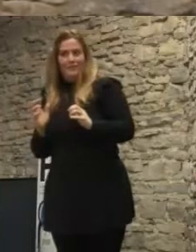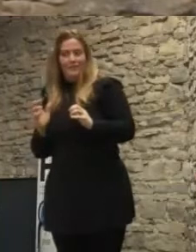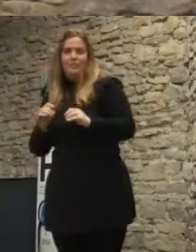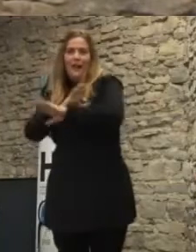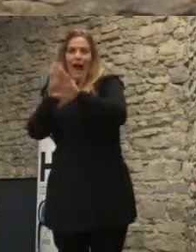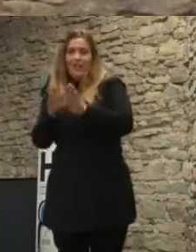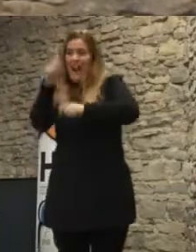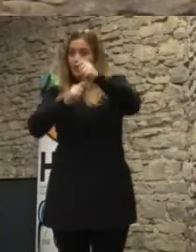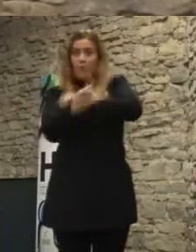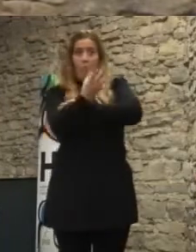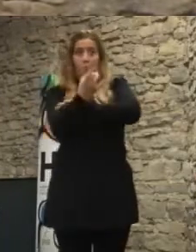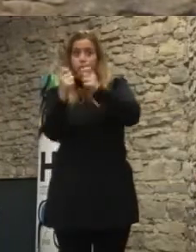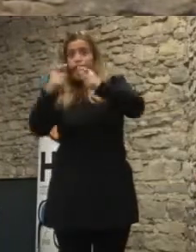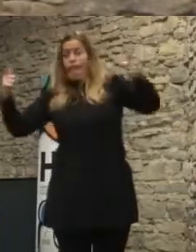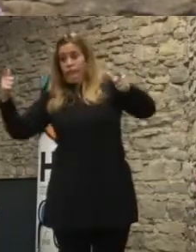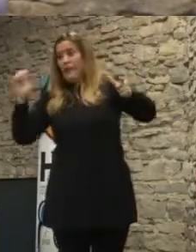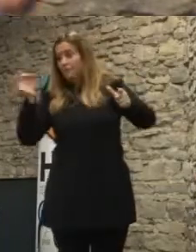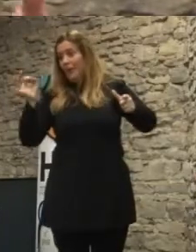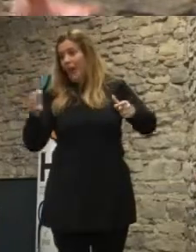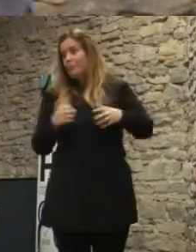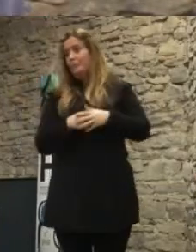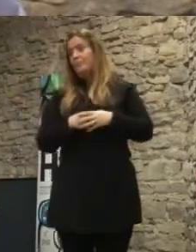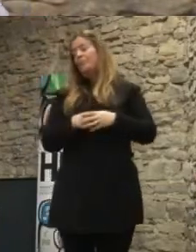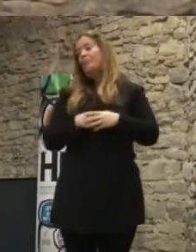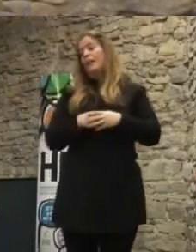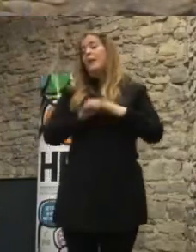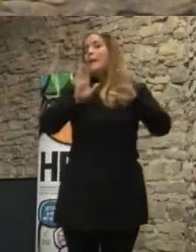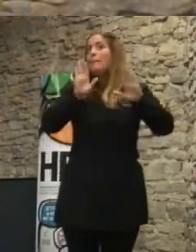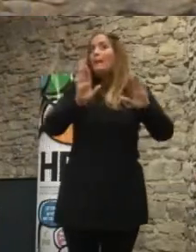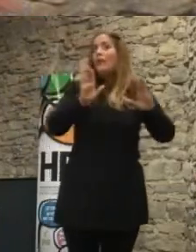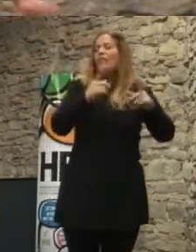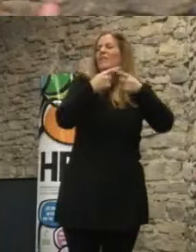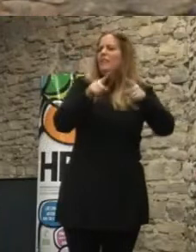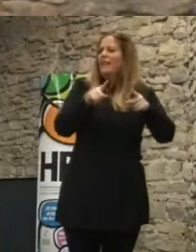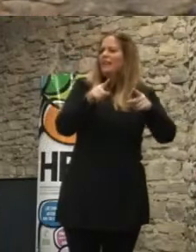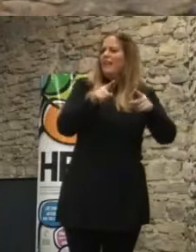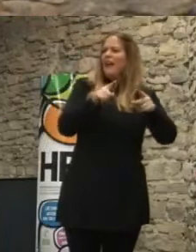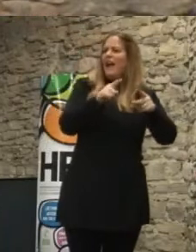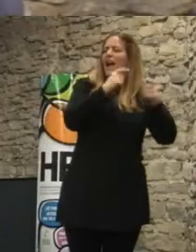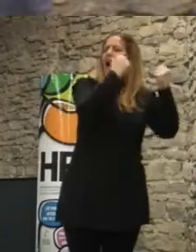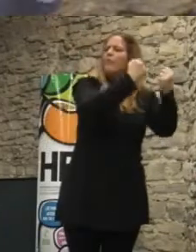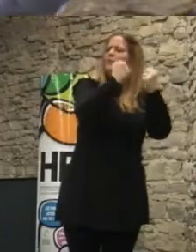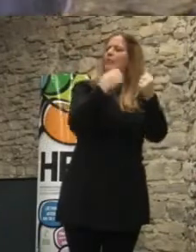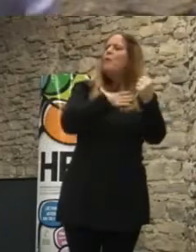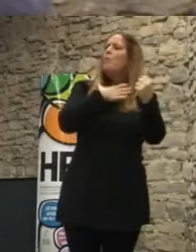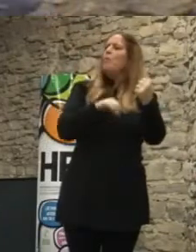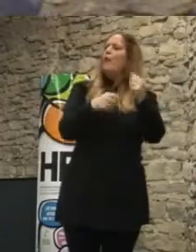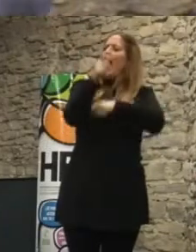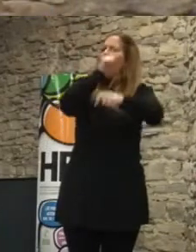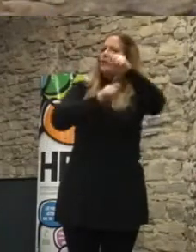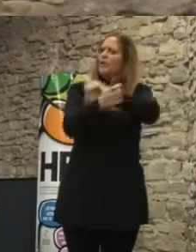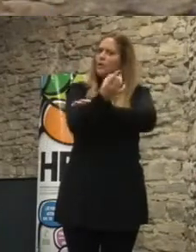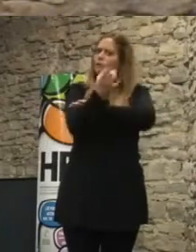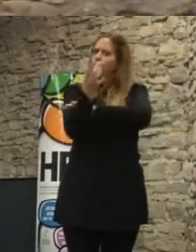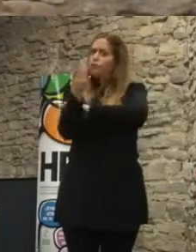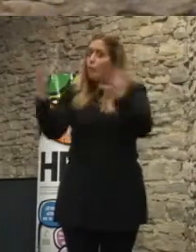atomiza. Pero una cosa es que la Administración pueda facilitar o no esta atomización con su política de subvenciones o con